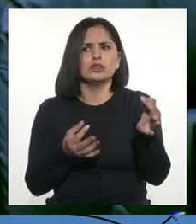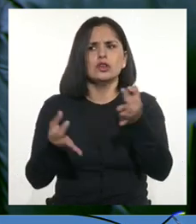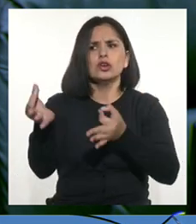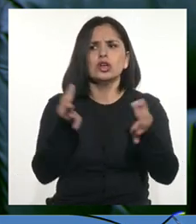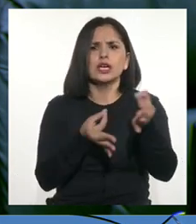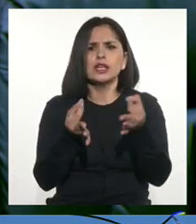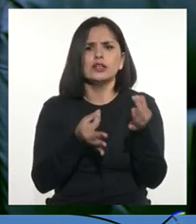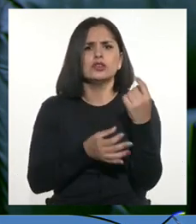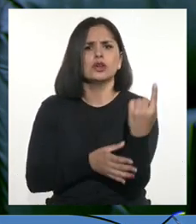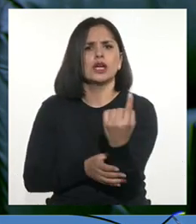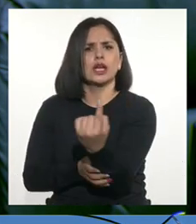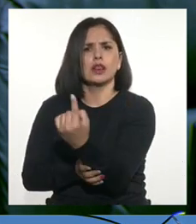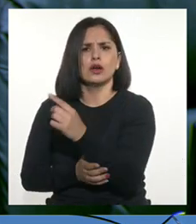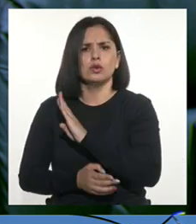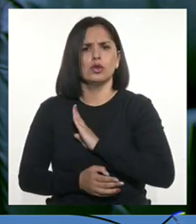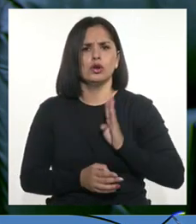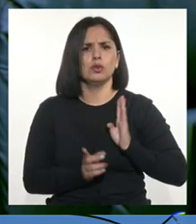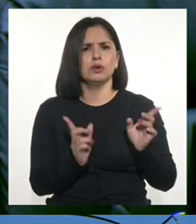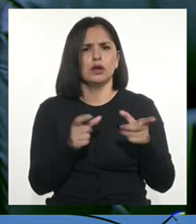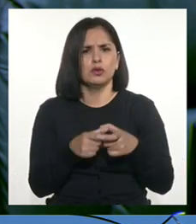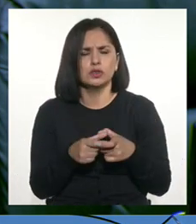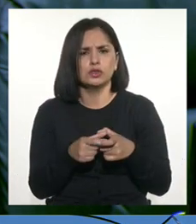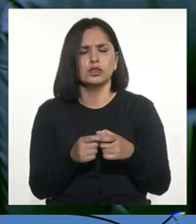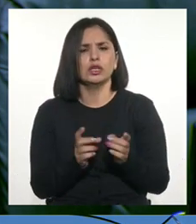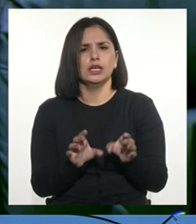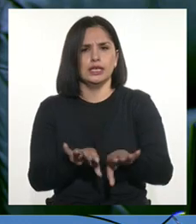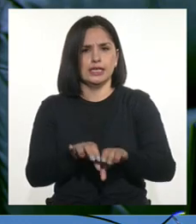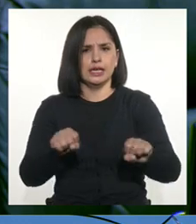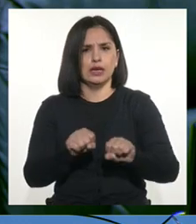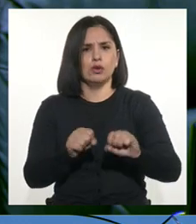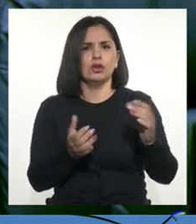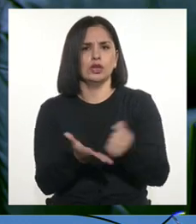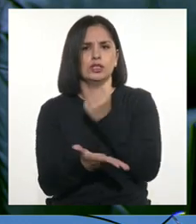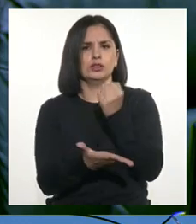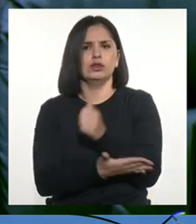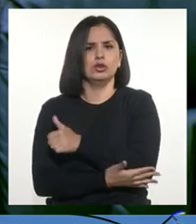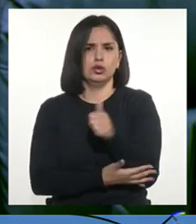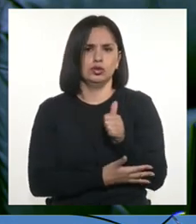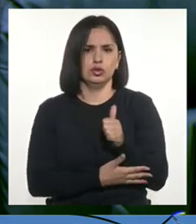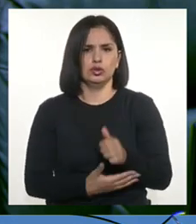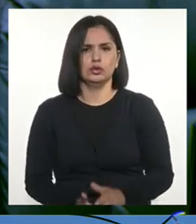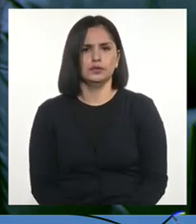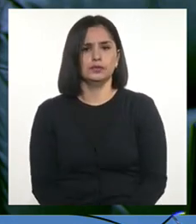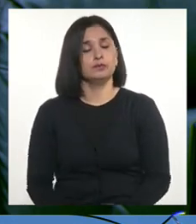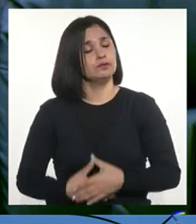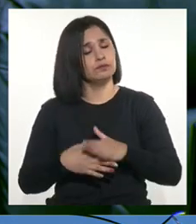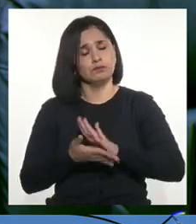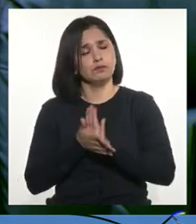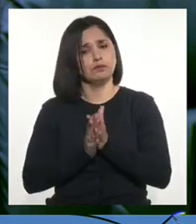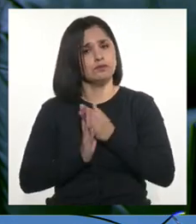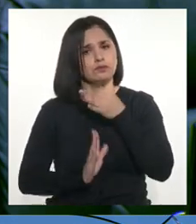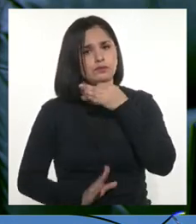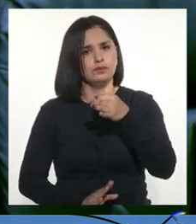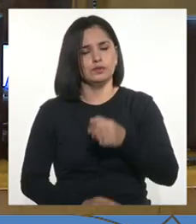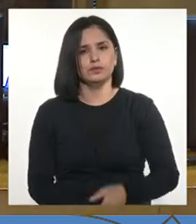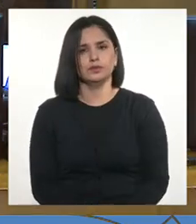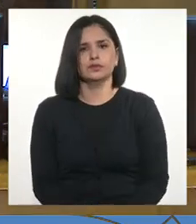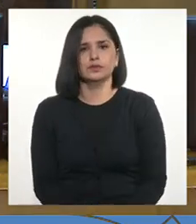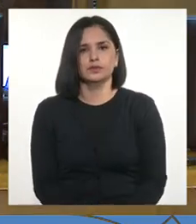discusión de los preceptos abordados y el acuerdo alcanzado al respecto he dicho señor presidente